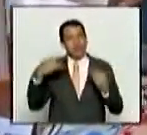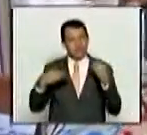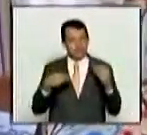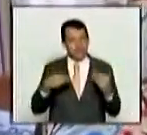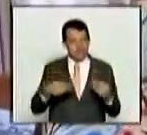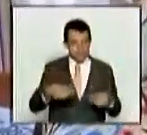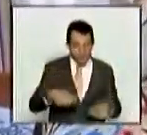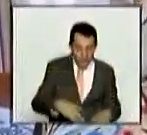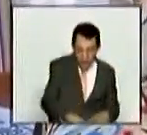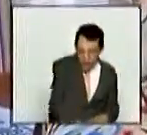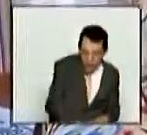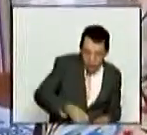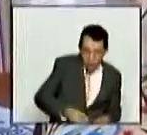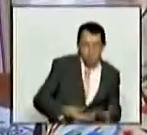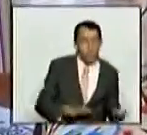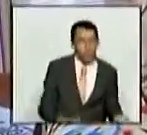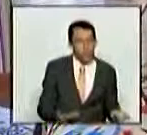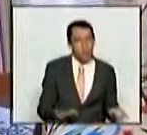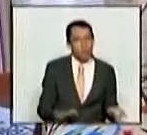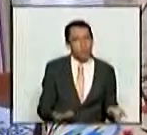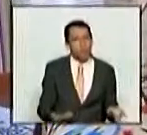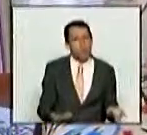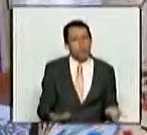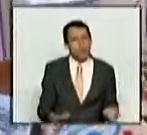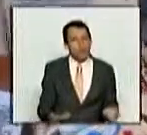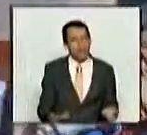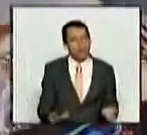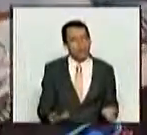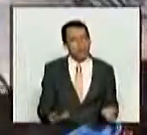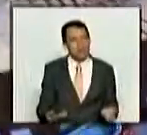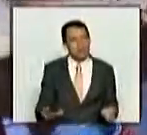piso, ¿cómo lo